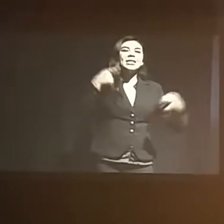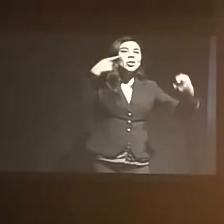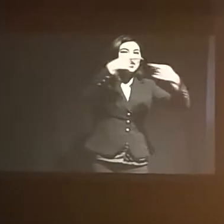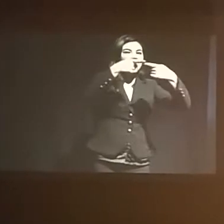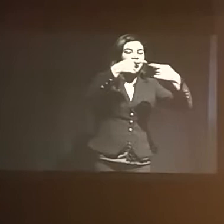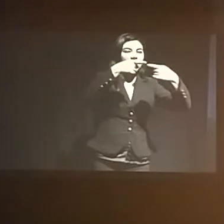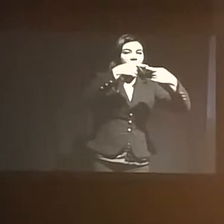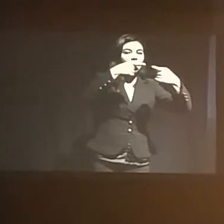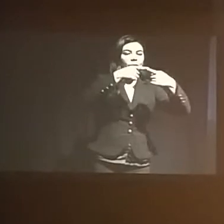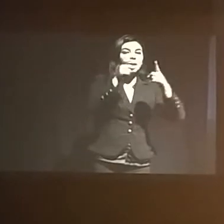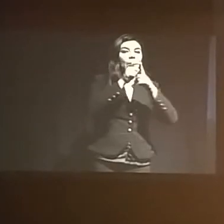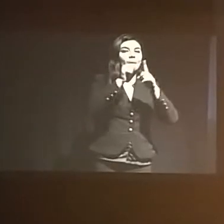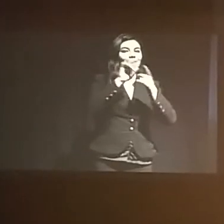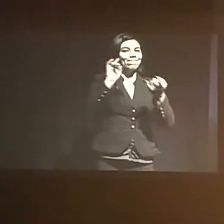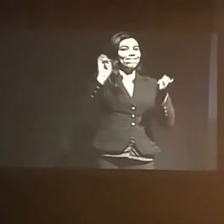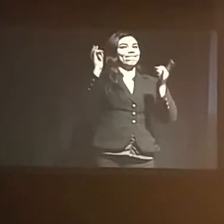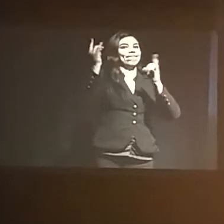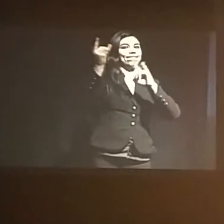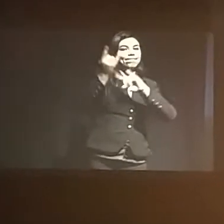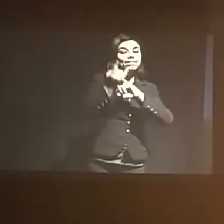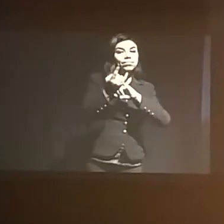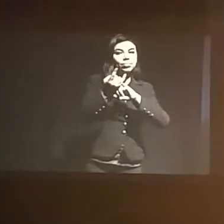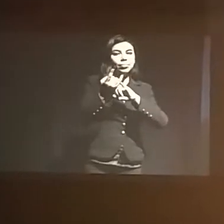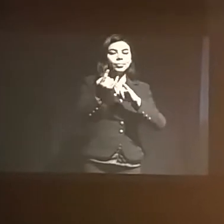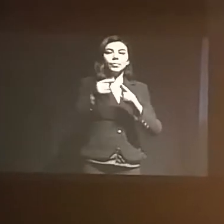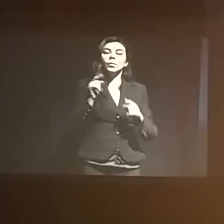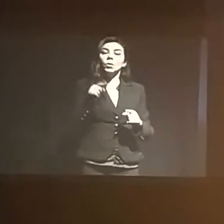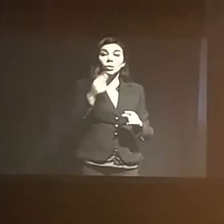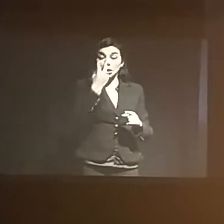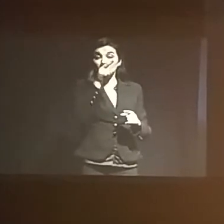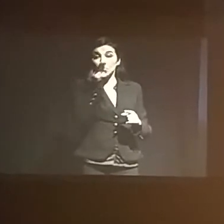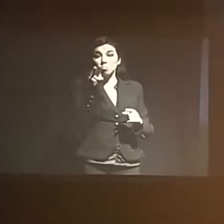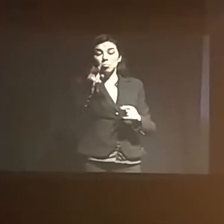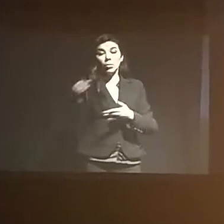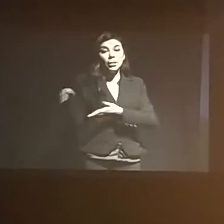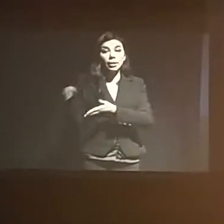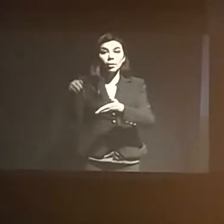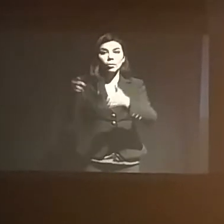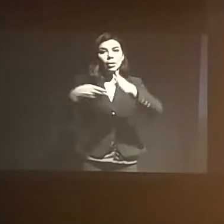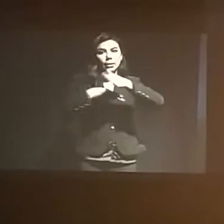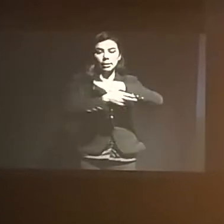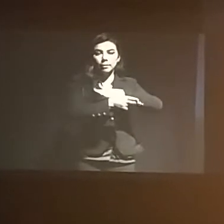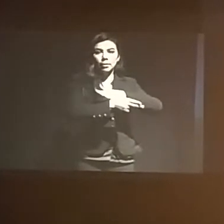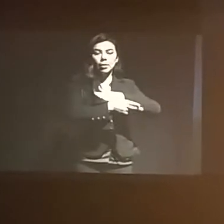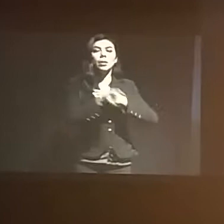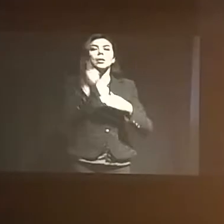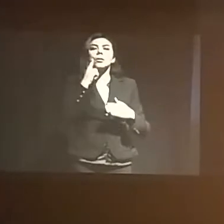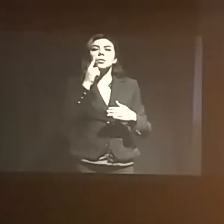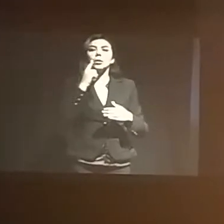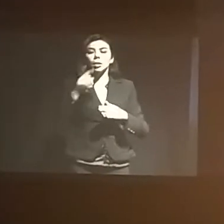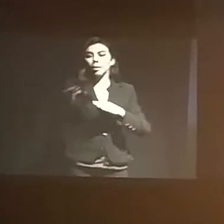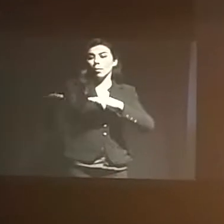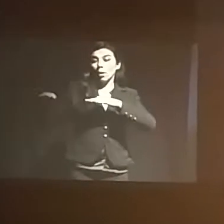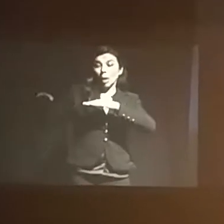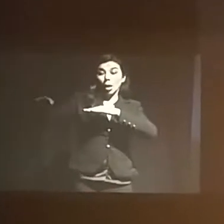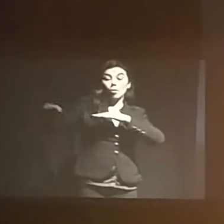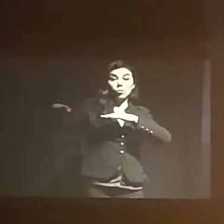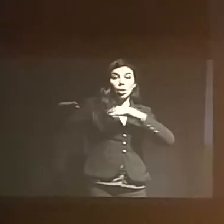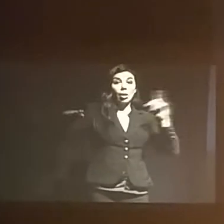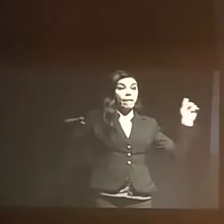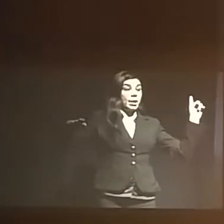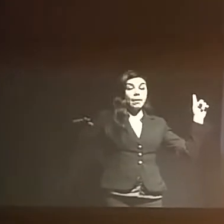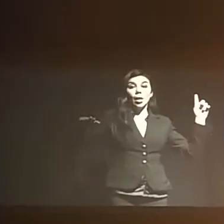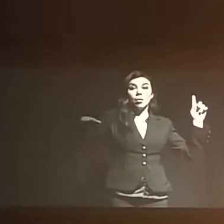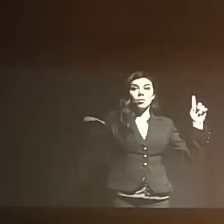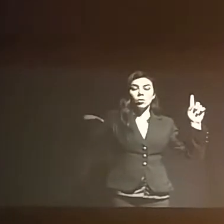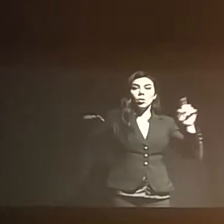universal. No es decir todo igual. Si ustedes ven estas rutas accesibles, tenemos una vereda en la que había un cambio de nivel